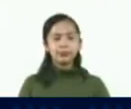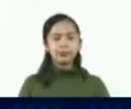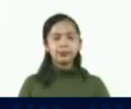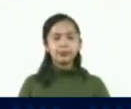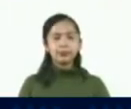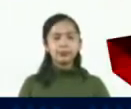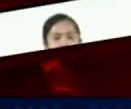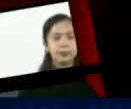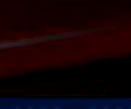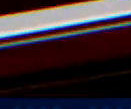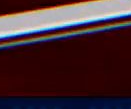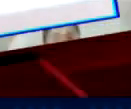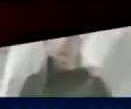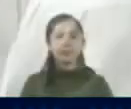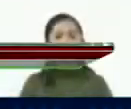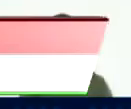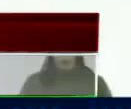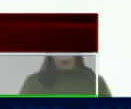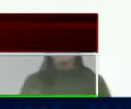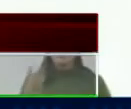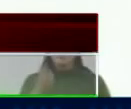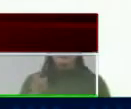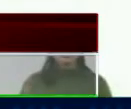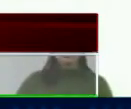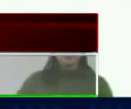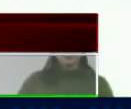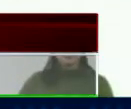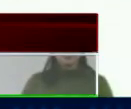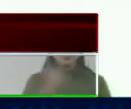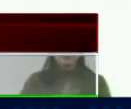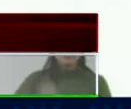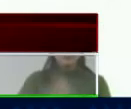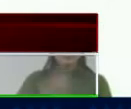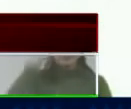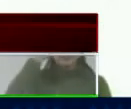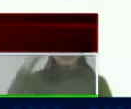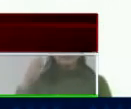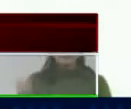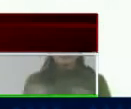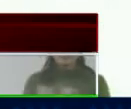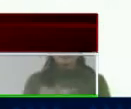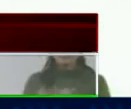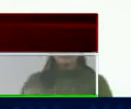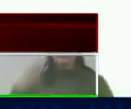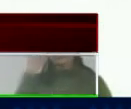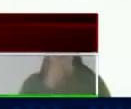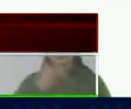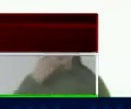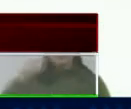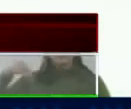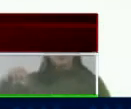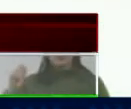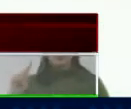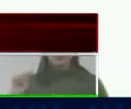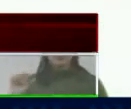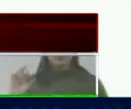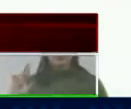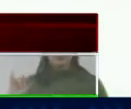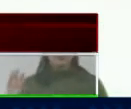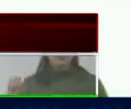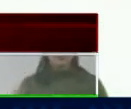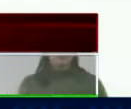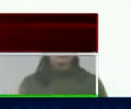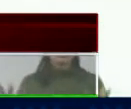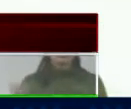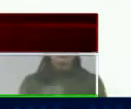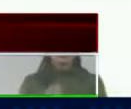los capitalinos. El gobierno de la ciudad, de la mano con el Colegio de Notarios, hemos realizado diversos trabajos